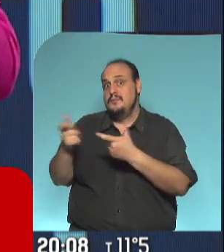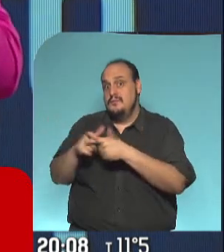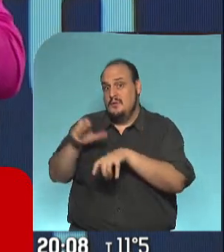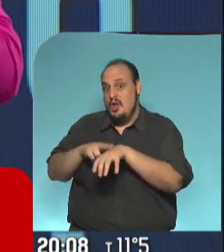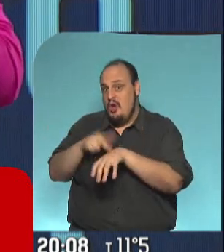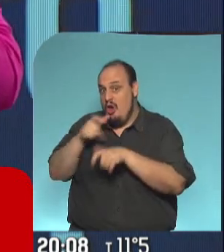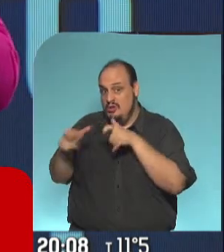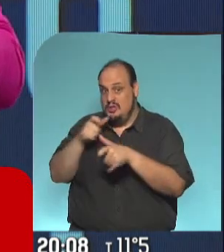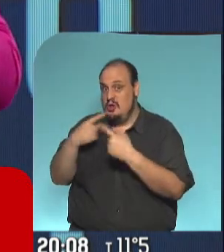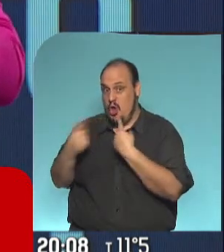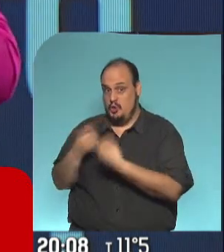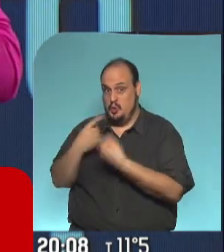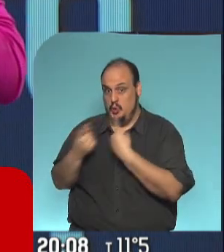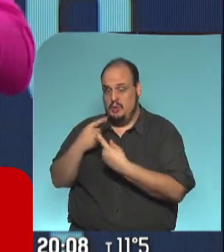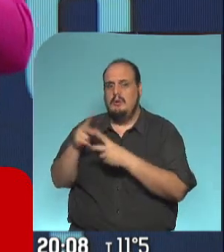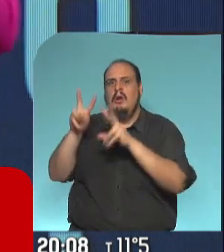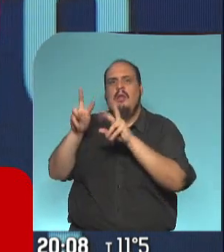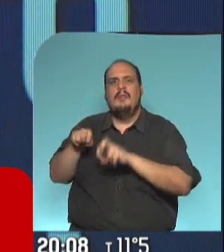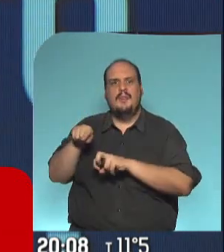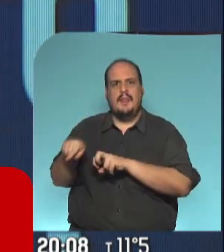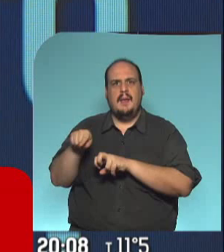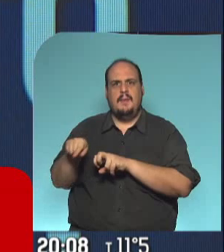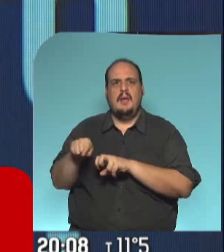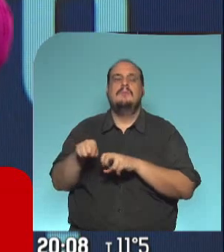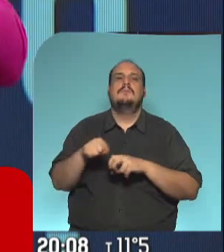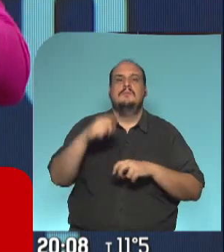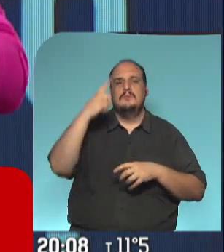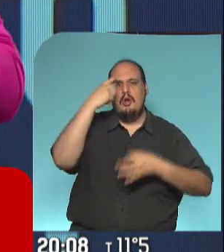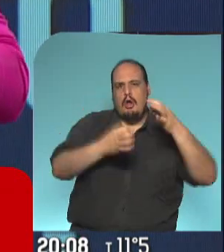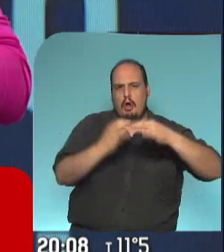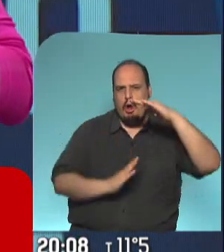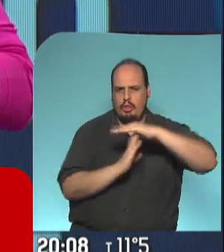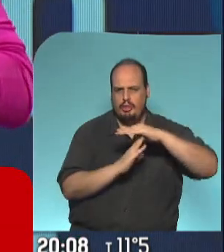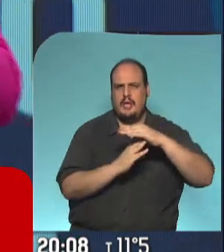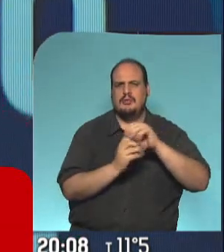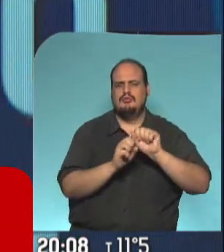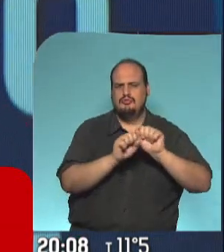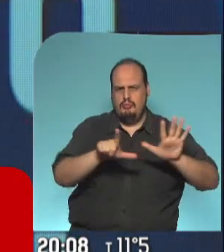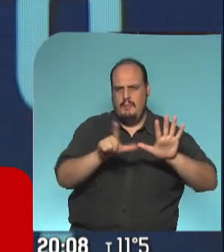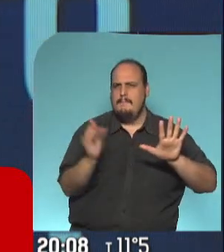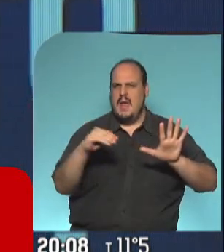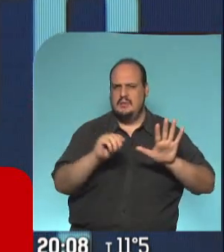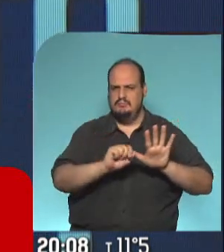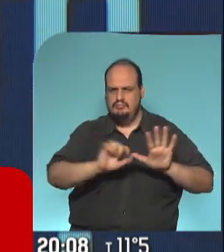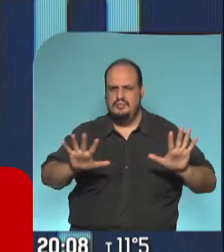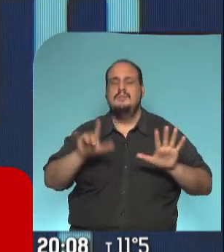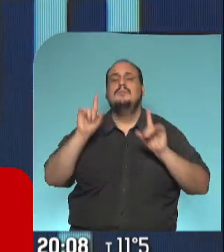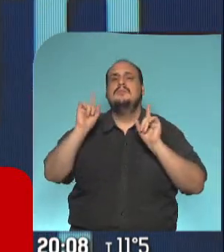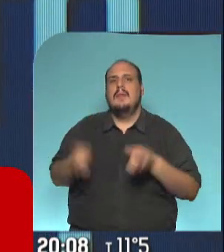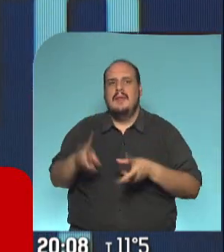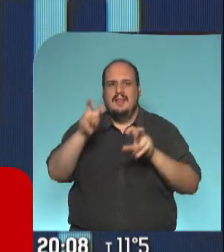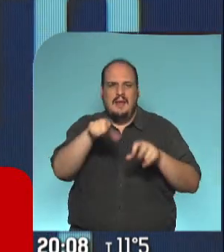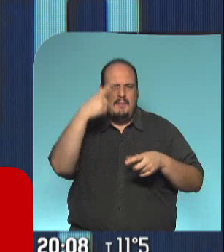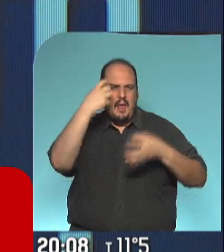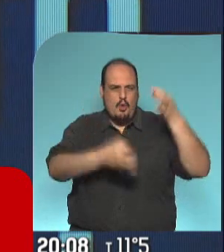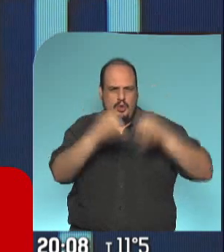es para hablar de temas que tengan que ver con ampliar la Corte Suprema y el Consejo de la Magistratura, pero también otros temas que conciernen al Poder